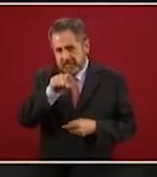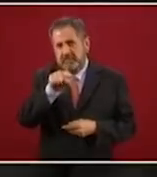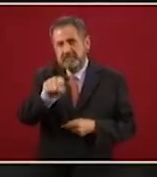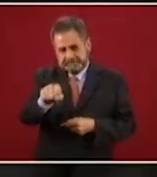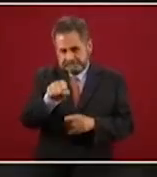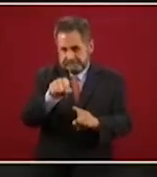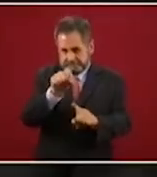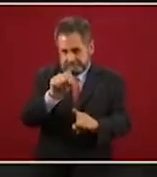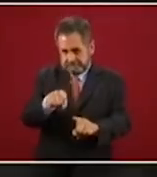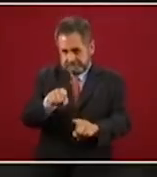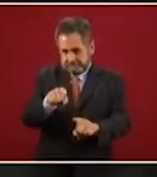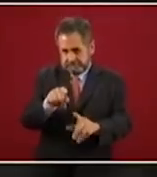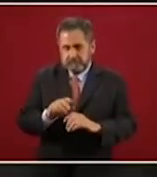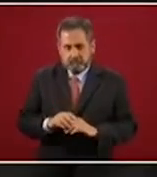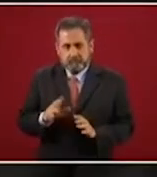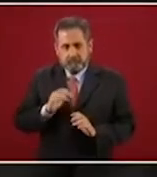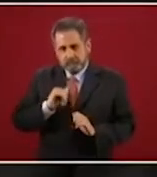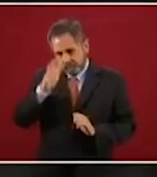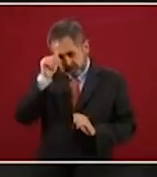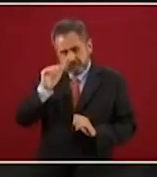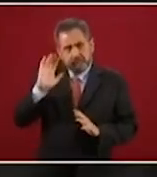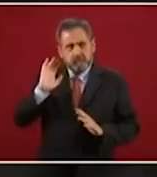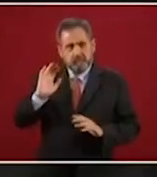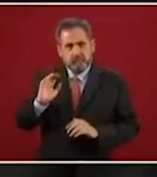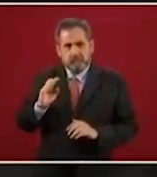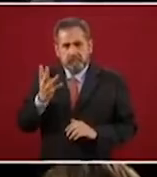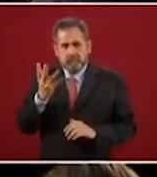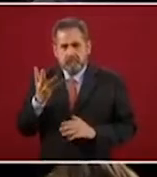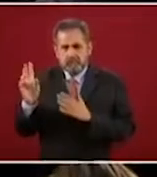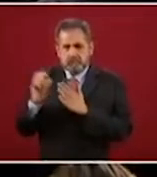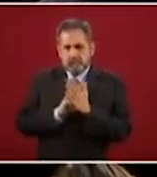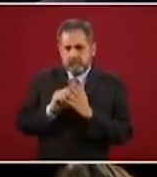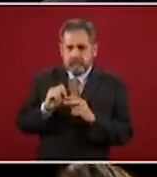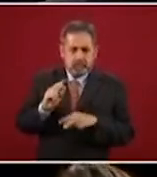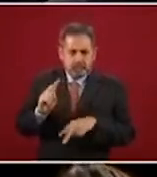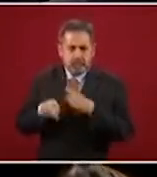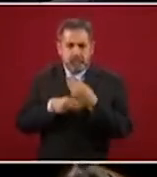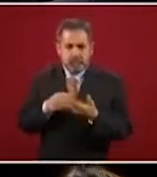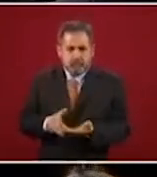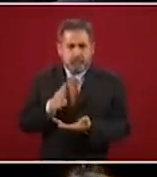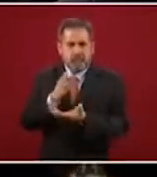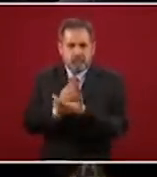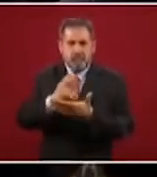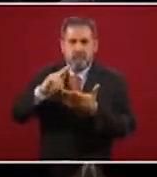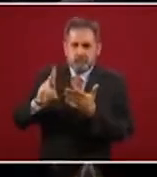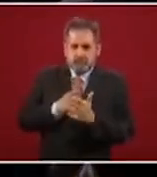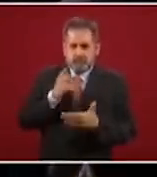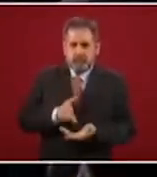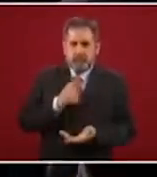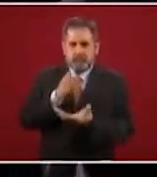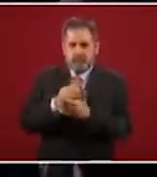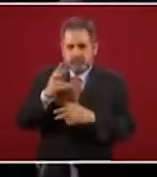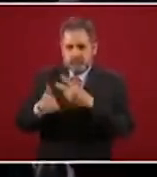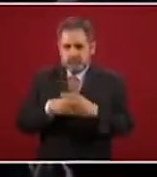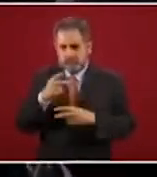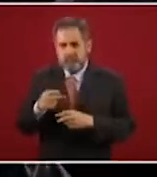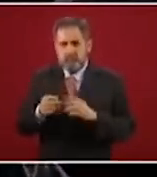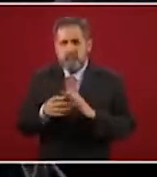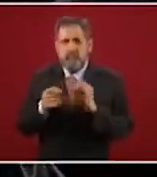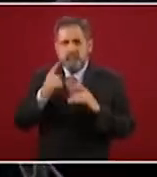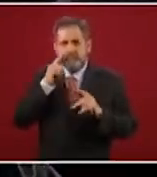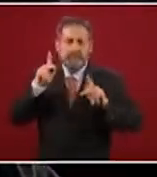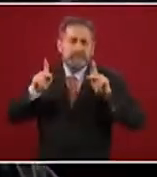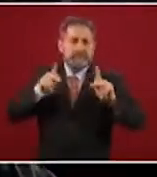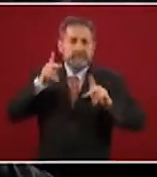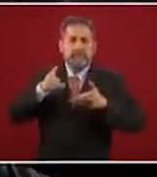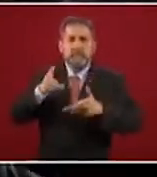allá. Quedamos en 4 meses estar de nuevo allá. Voy a